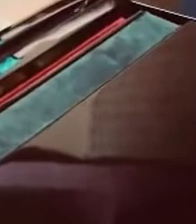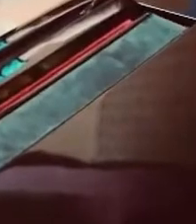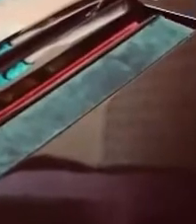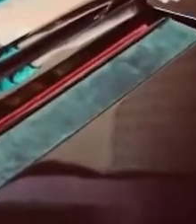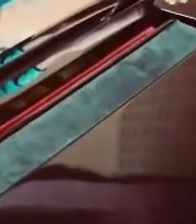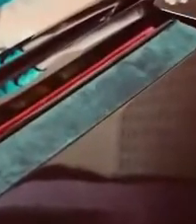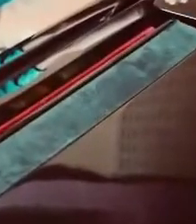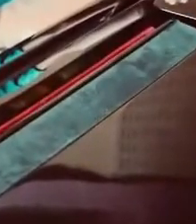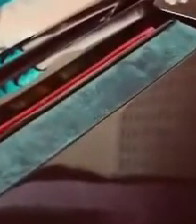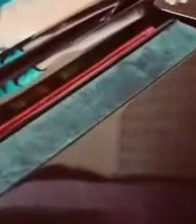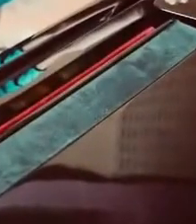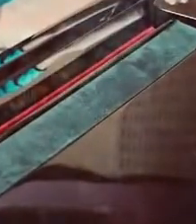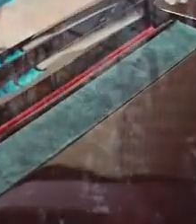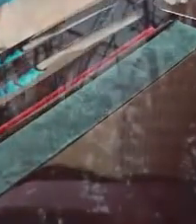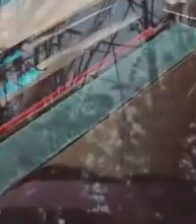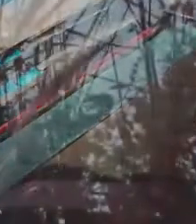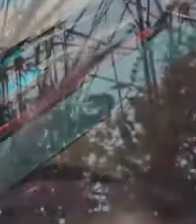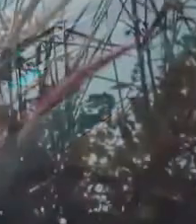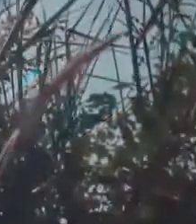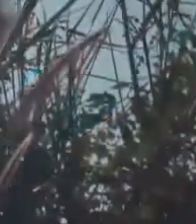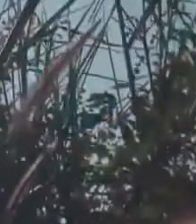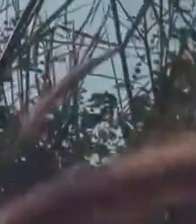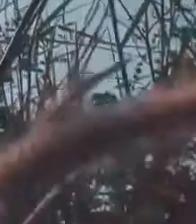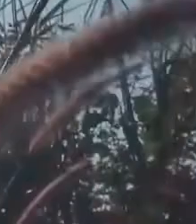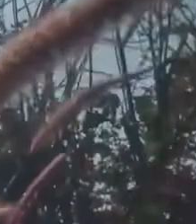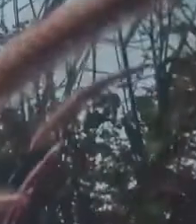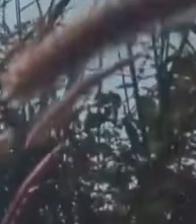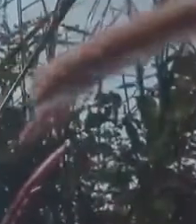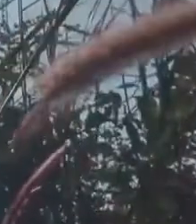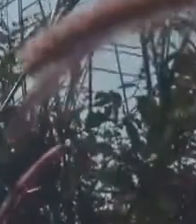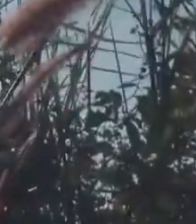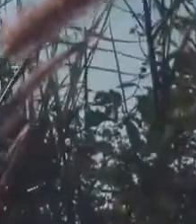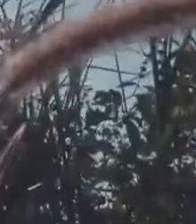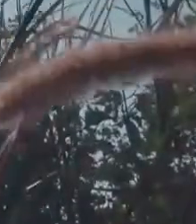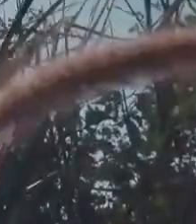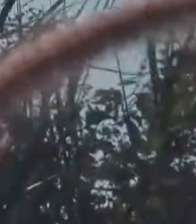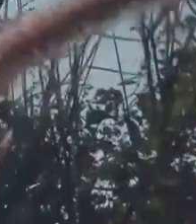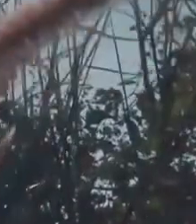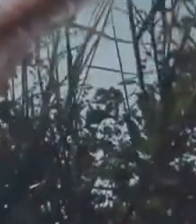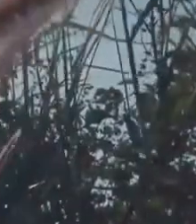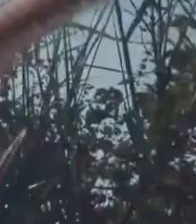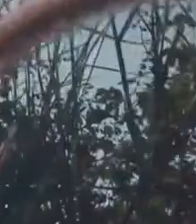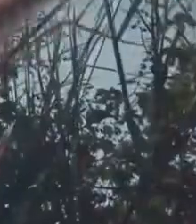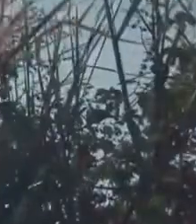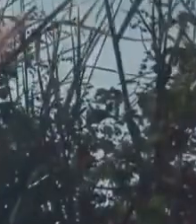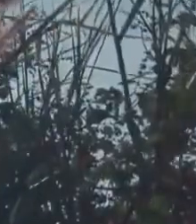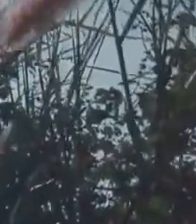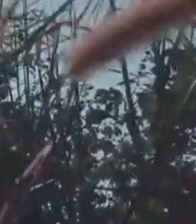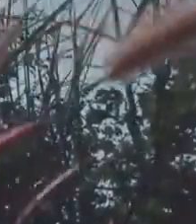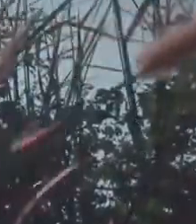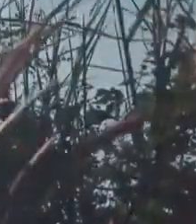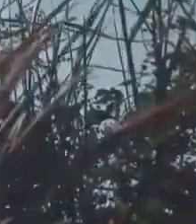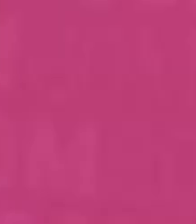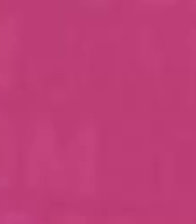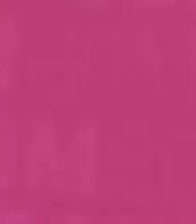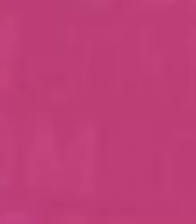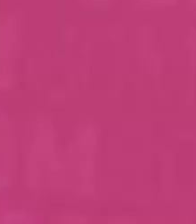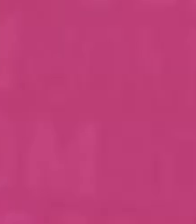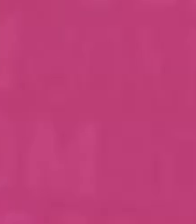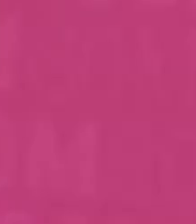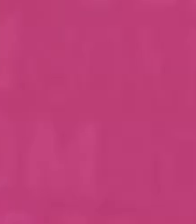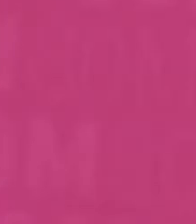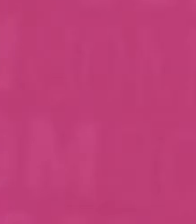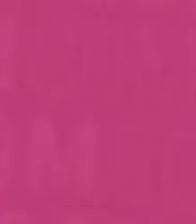Only you beneath the moon and under the sun. Whether near to me or far, it's